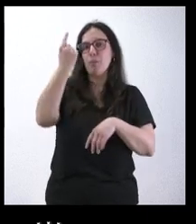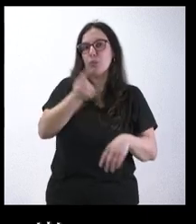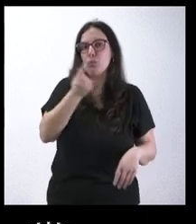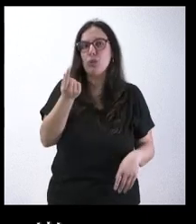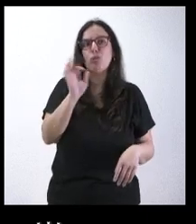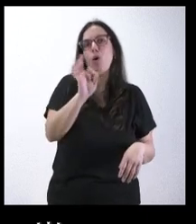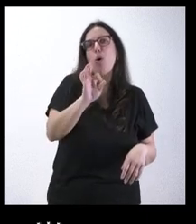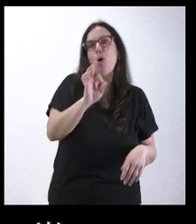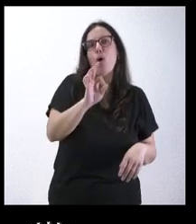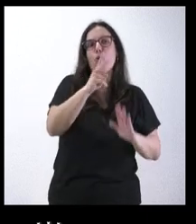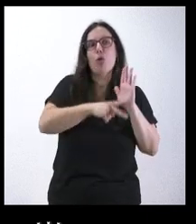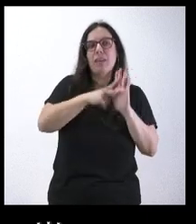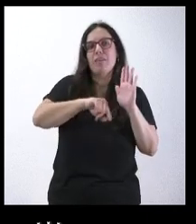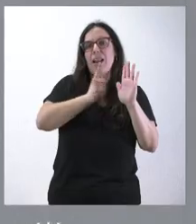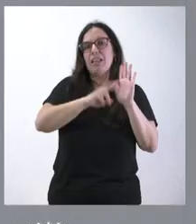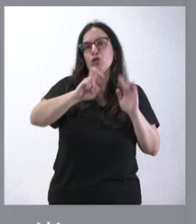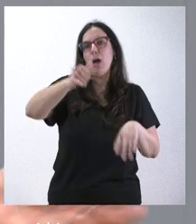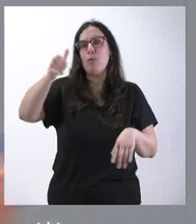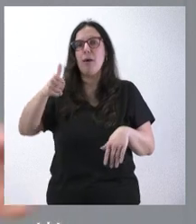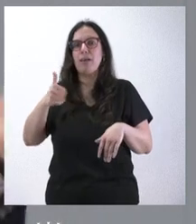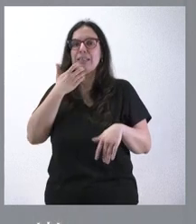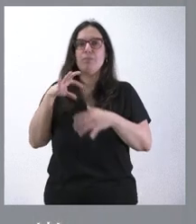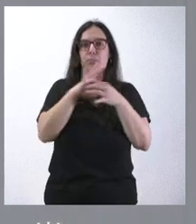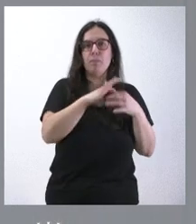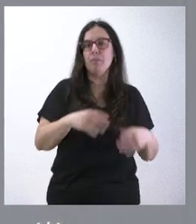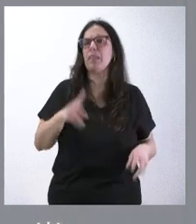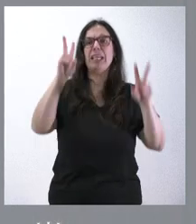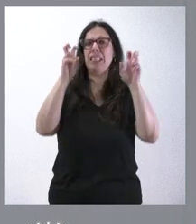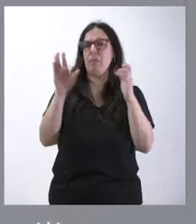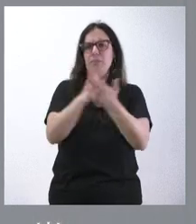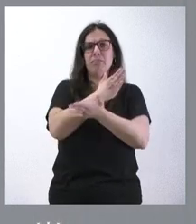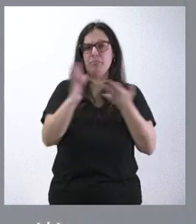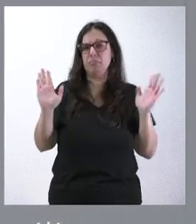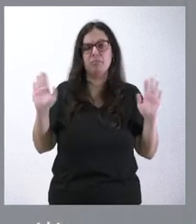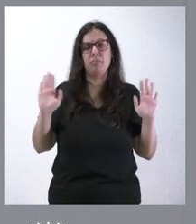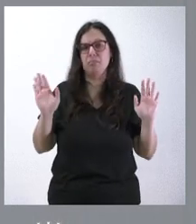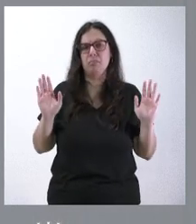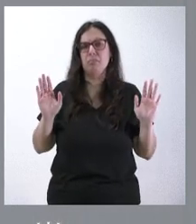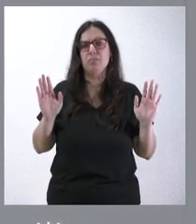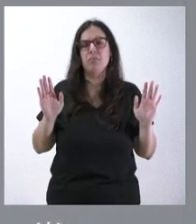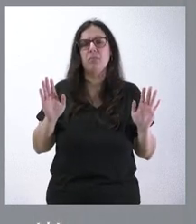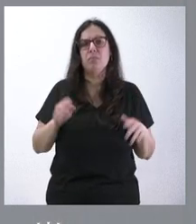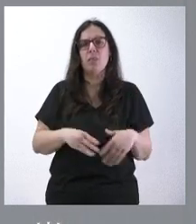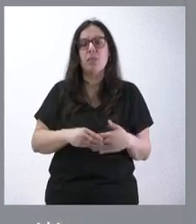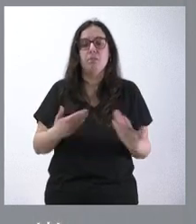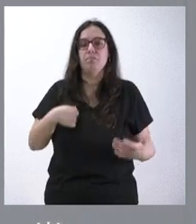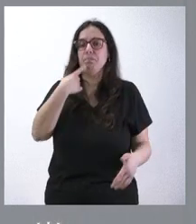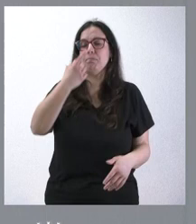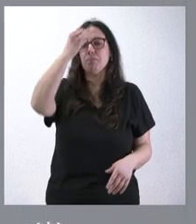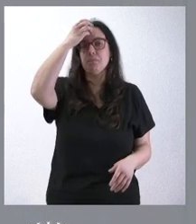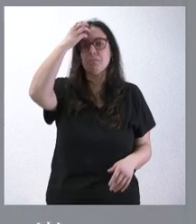otras de otras normas es un tema totalmente diferenciado de cualquier otro y como yo le digo